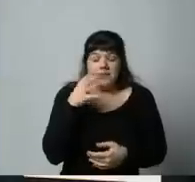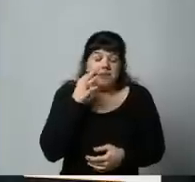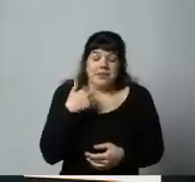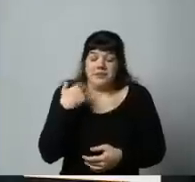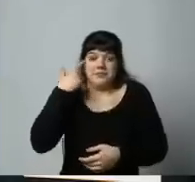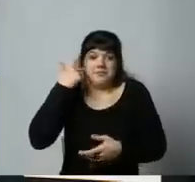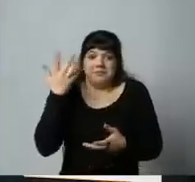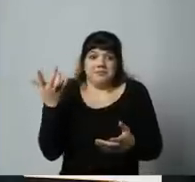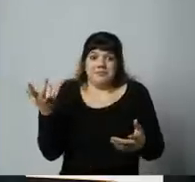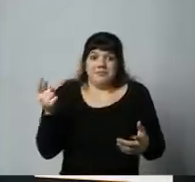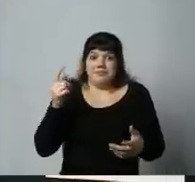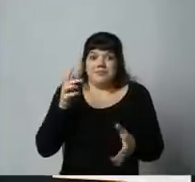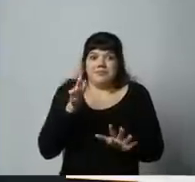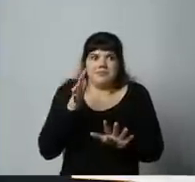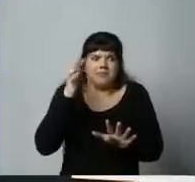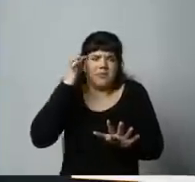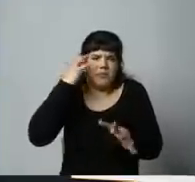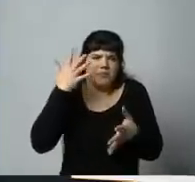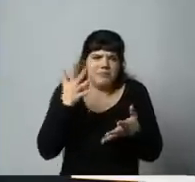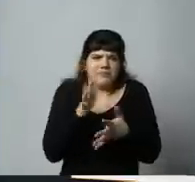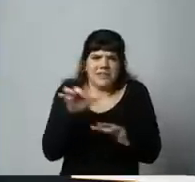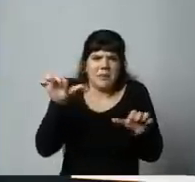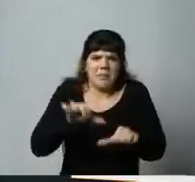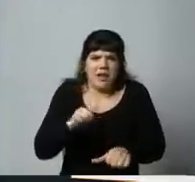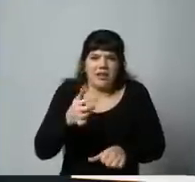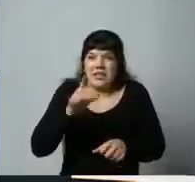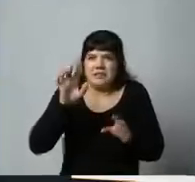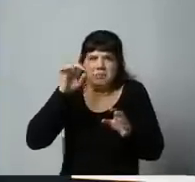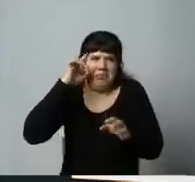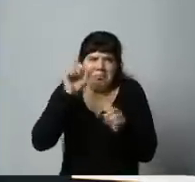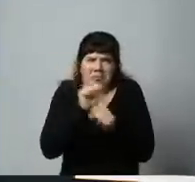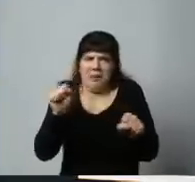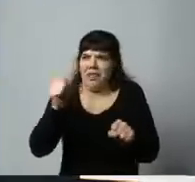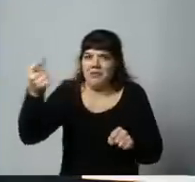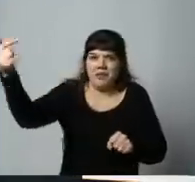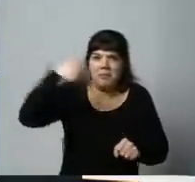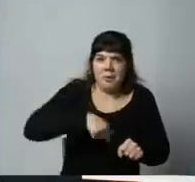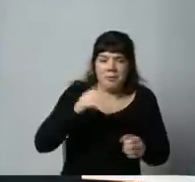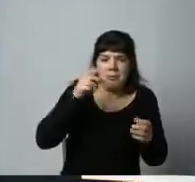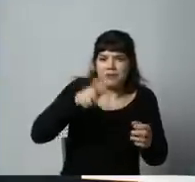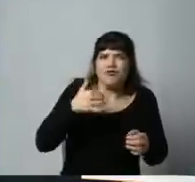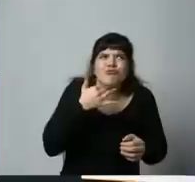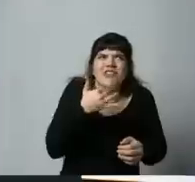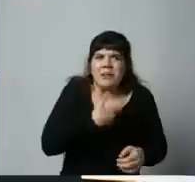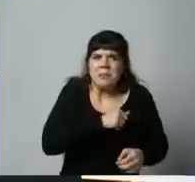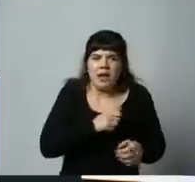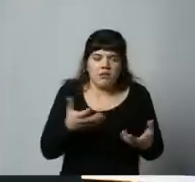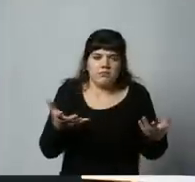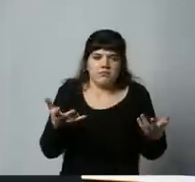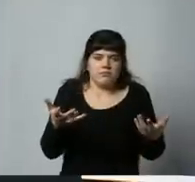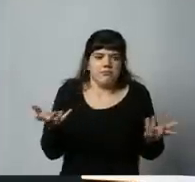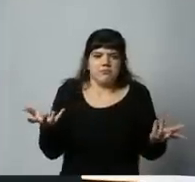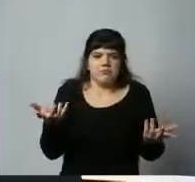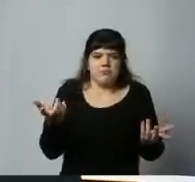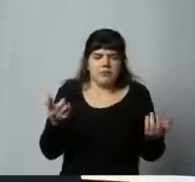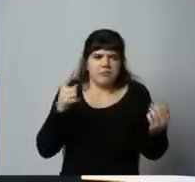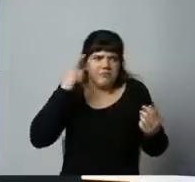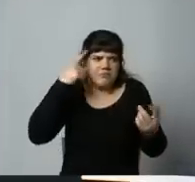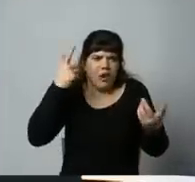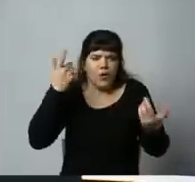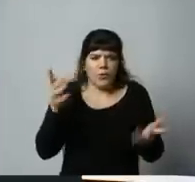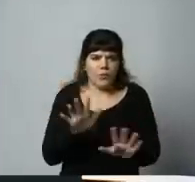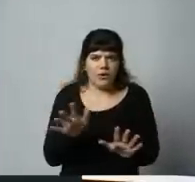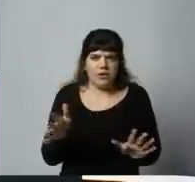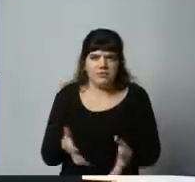mí es tremendamente elocuente que te manden un embajador que no habla español ya es como no sé es es el es un escándalo